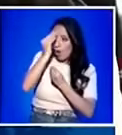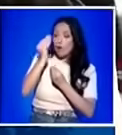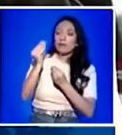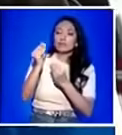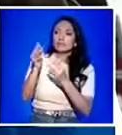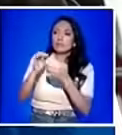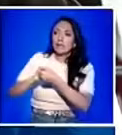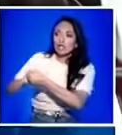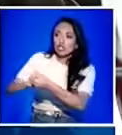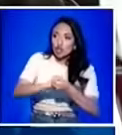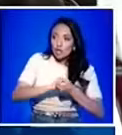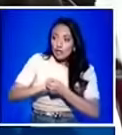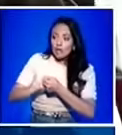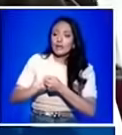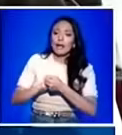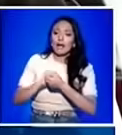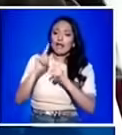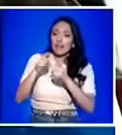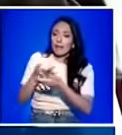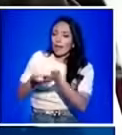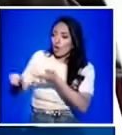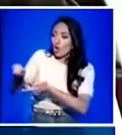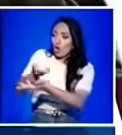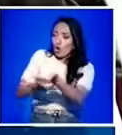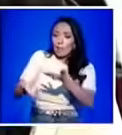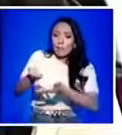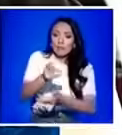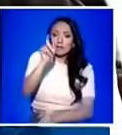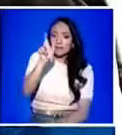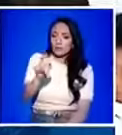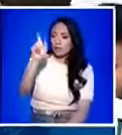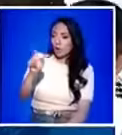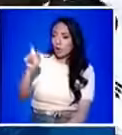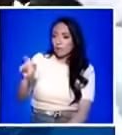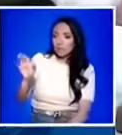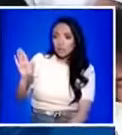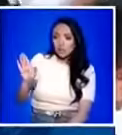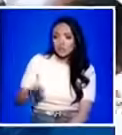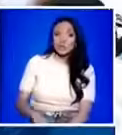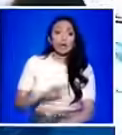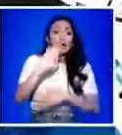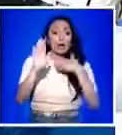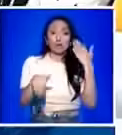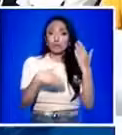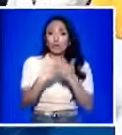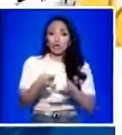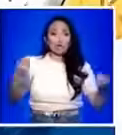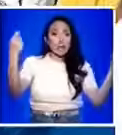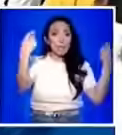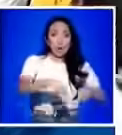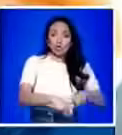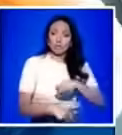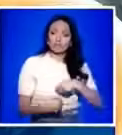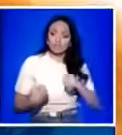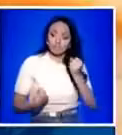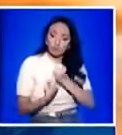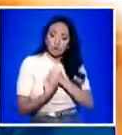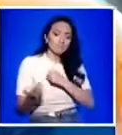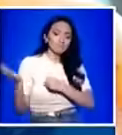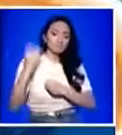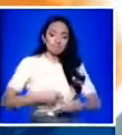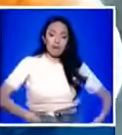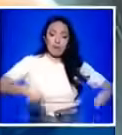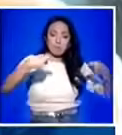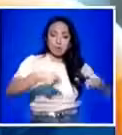la solidaridad, para que puedan compartir con mucha gente este plato típico. Todos metieron mano y pusieron el hombro para concretar esta